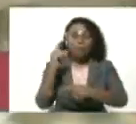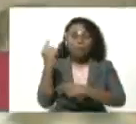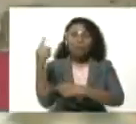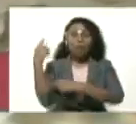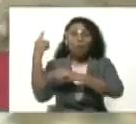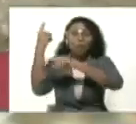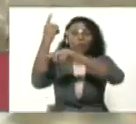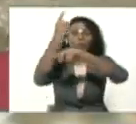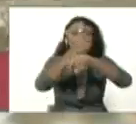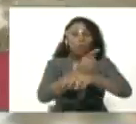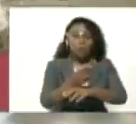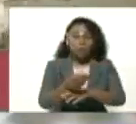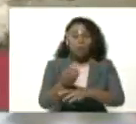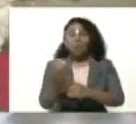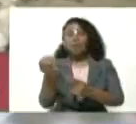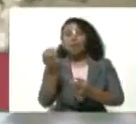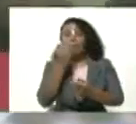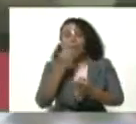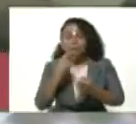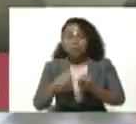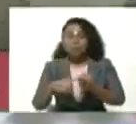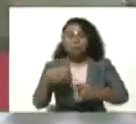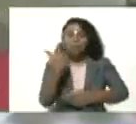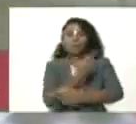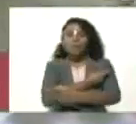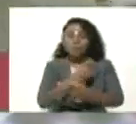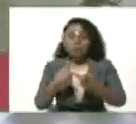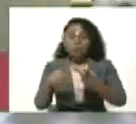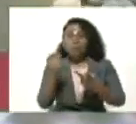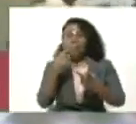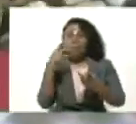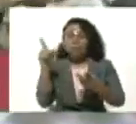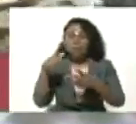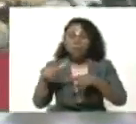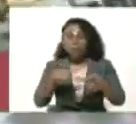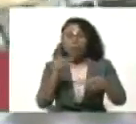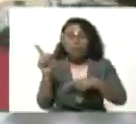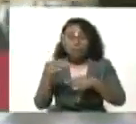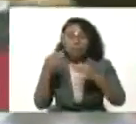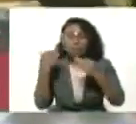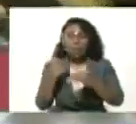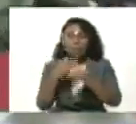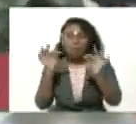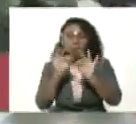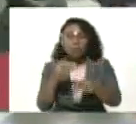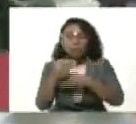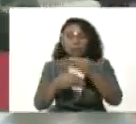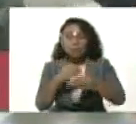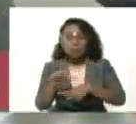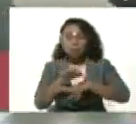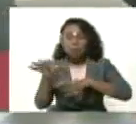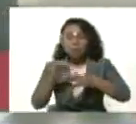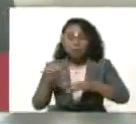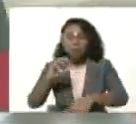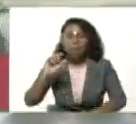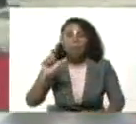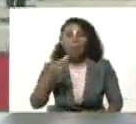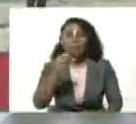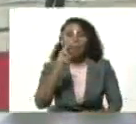alimento, medicamento, vacunación a esa zona. De igual manera fuimos hacia el municipio Guaraque,